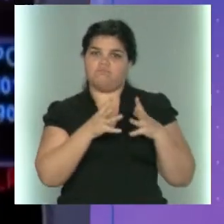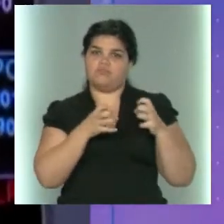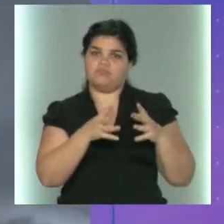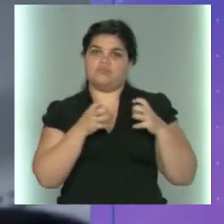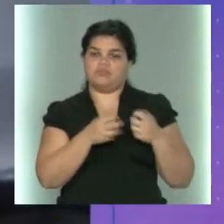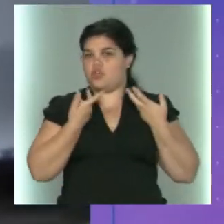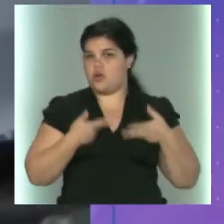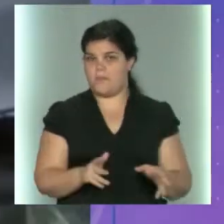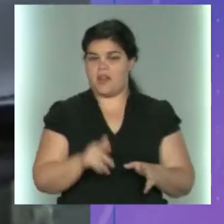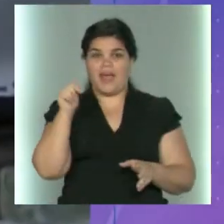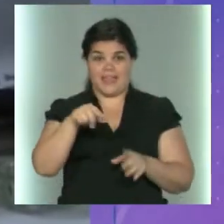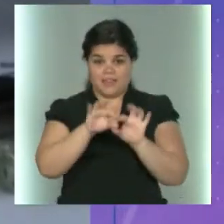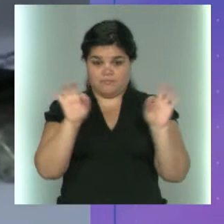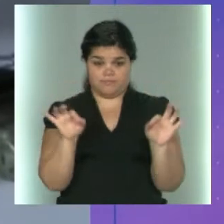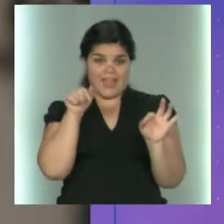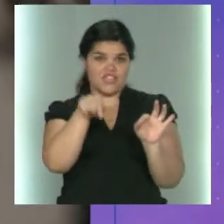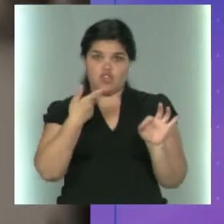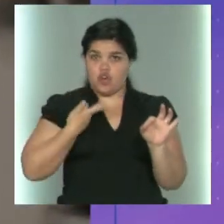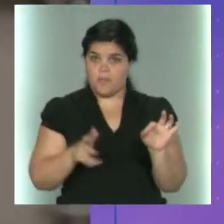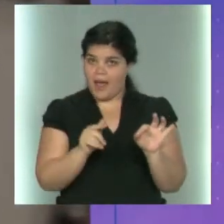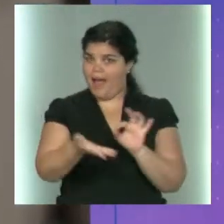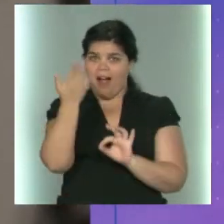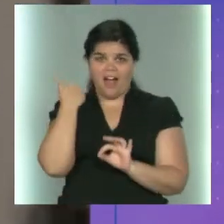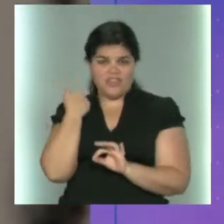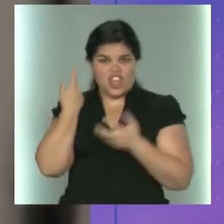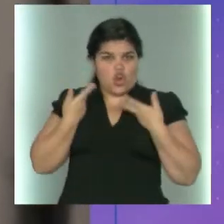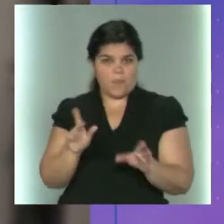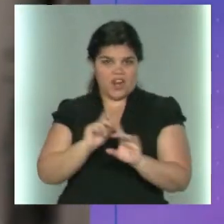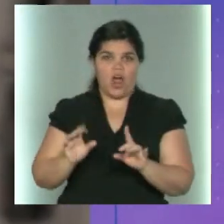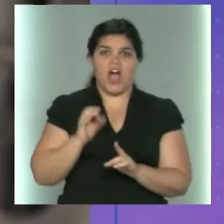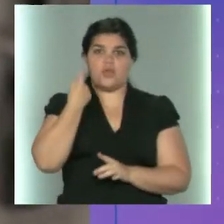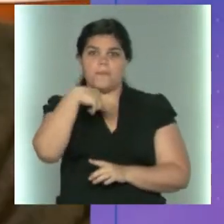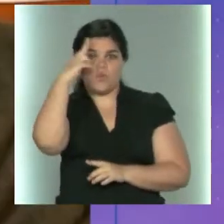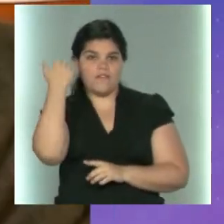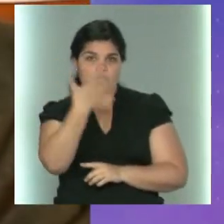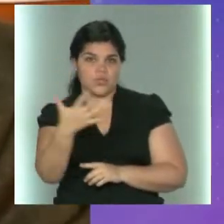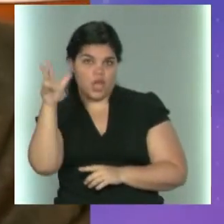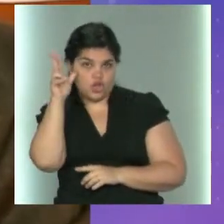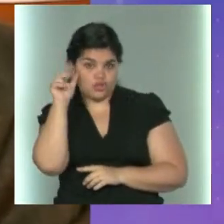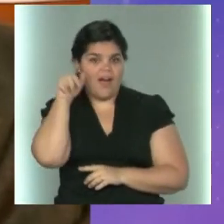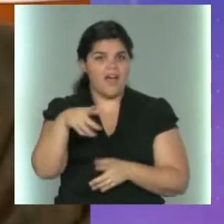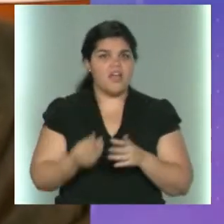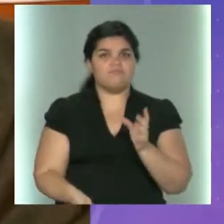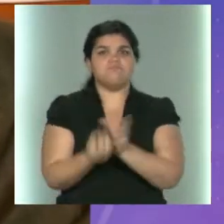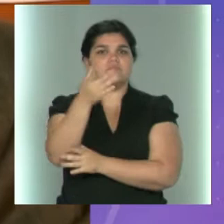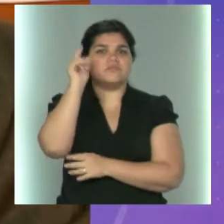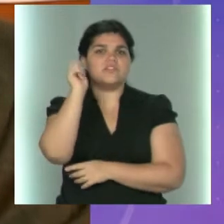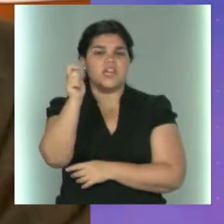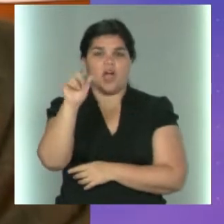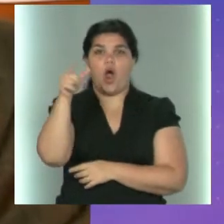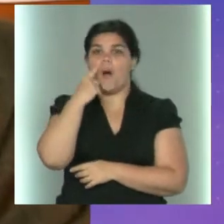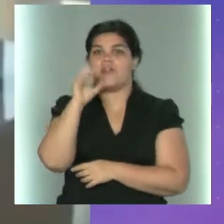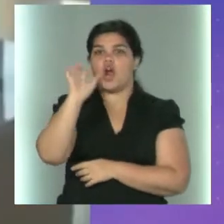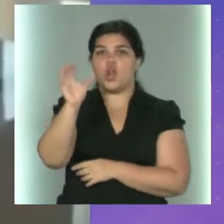cardíaca. Bien, pues este cacharro, que ahora es tan normal, no lo era tanto hasta 1958. Su inventor es colombiano y se llama